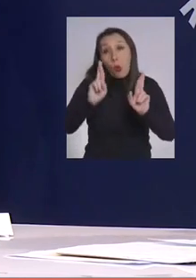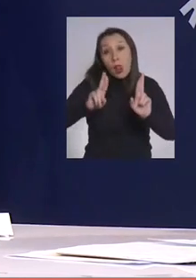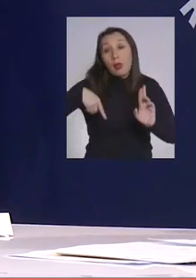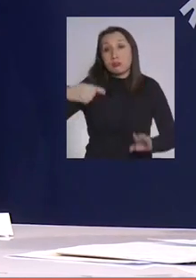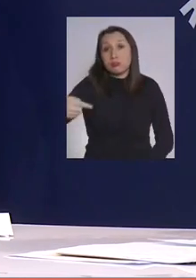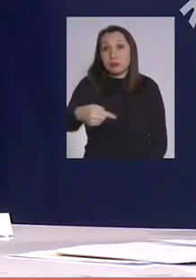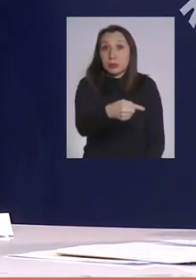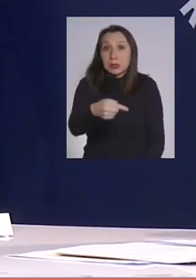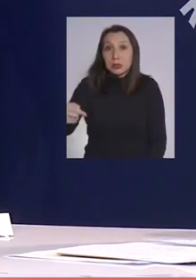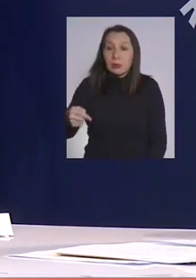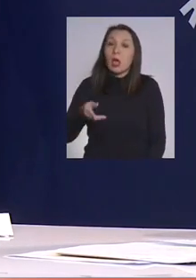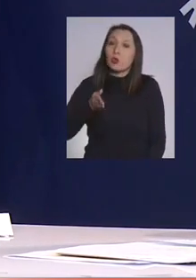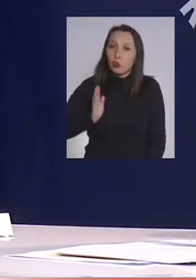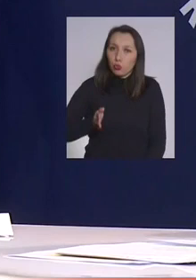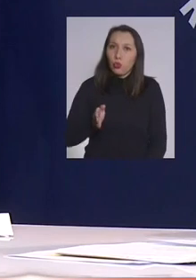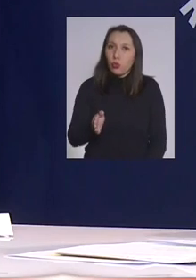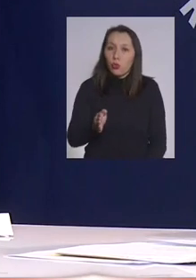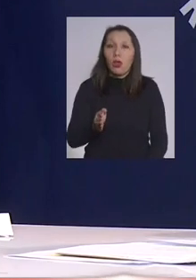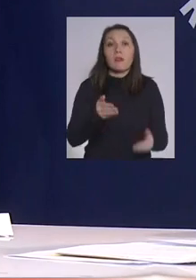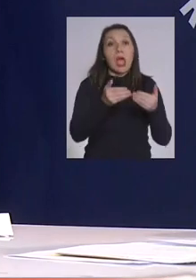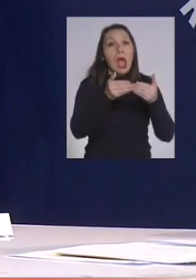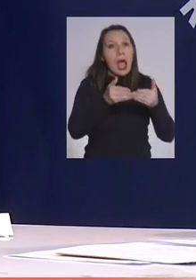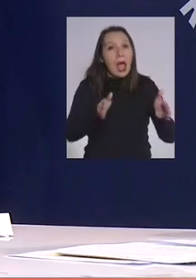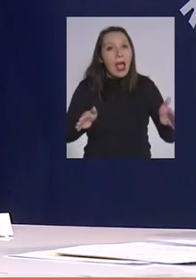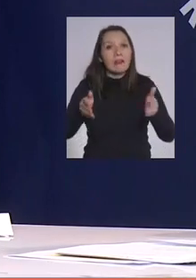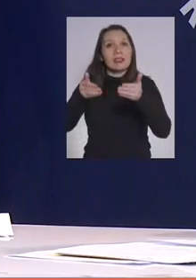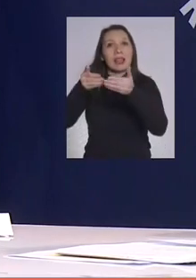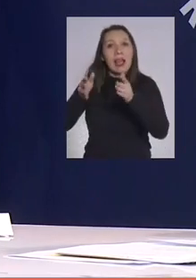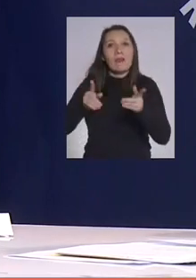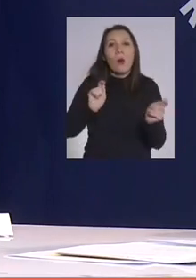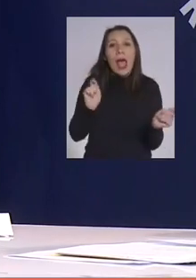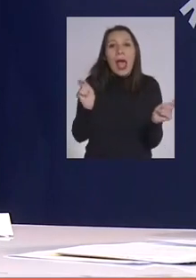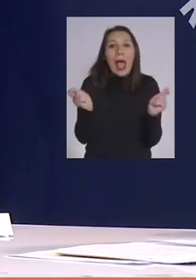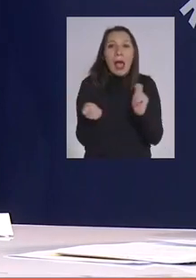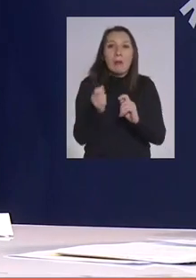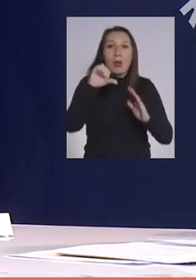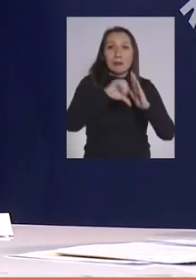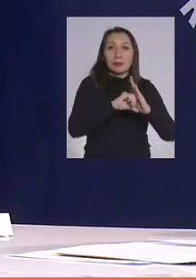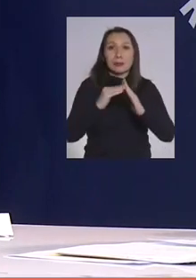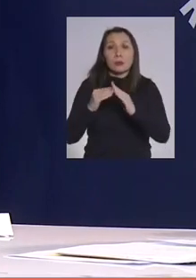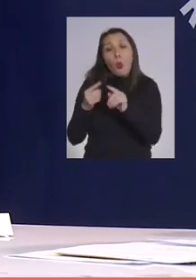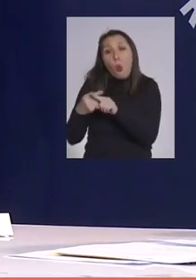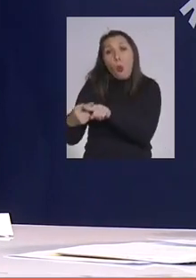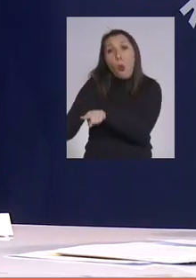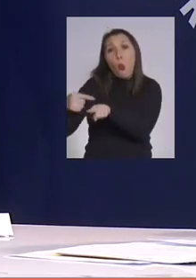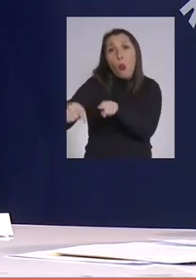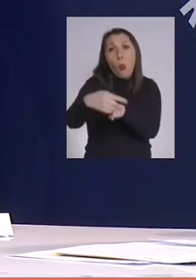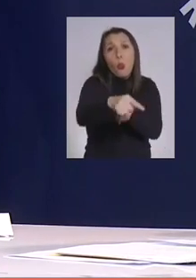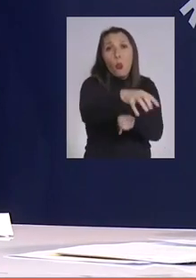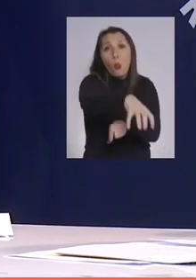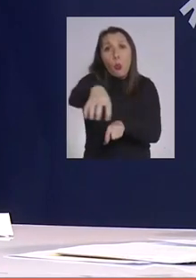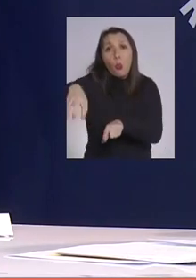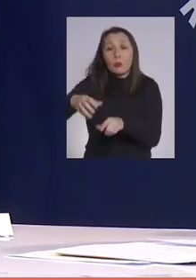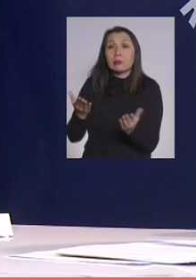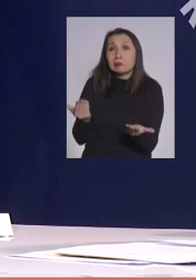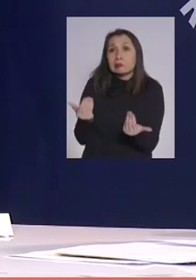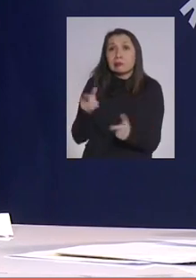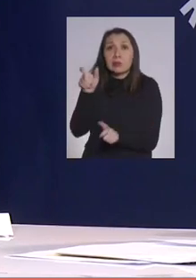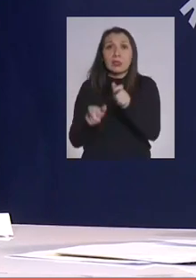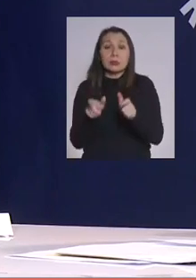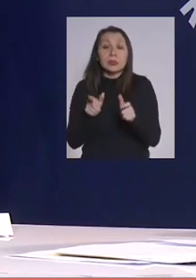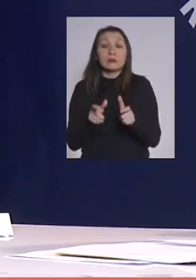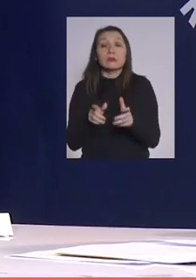semanas podamos seguir abriendo pasando a esa etapa de transición a otras comunas que sabemos que hoy día las personas